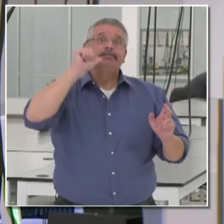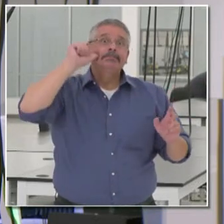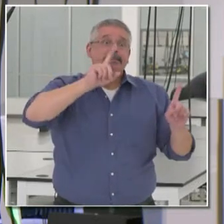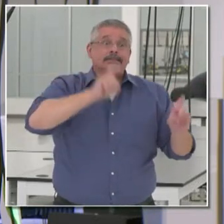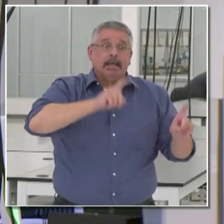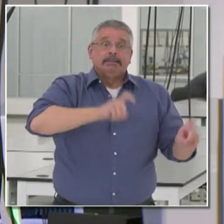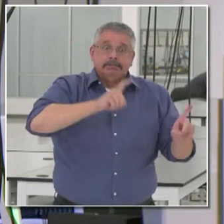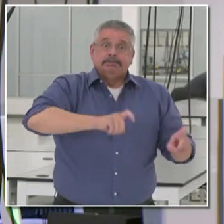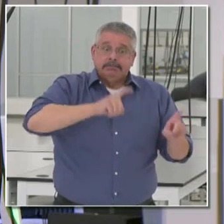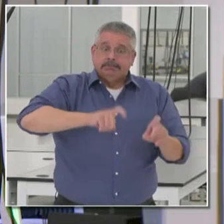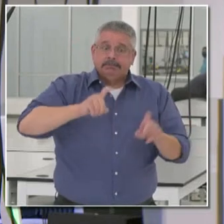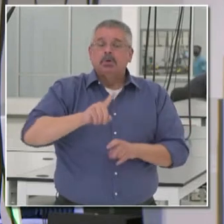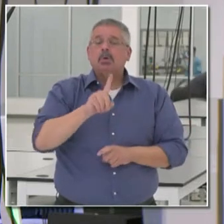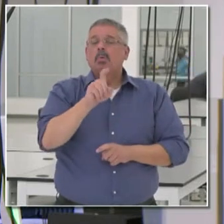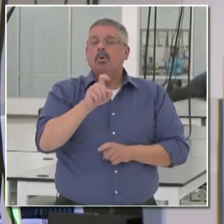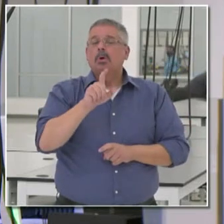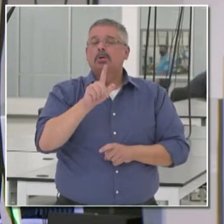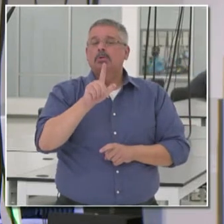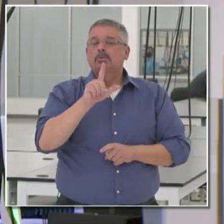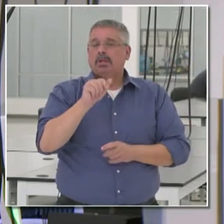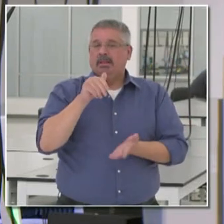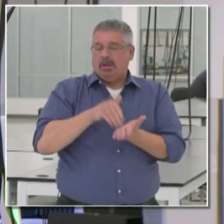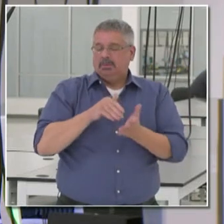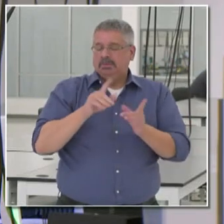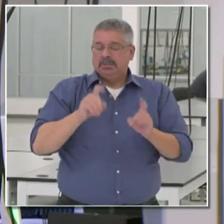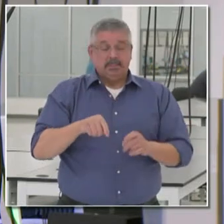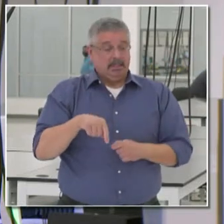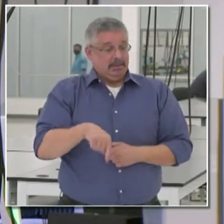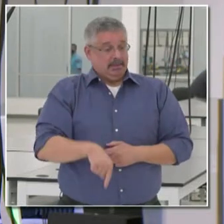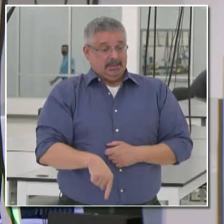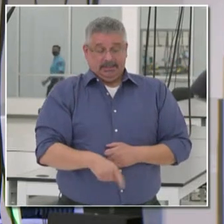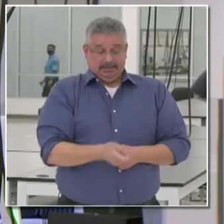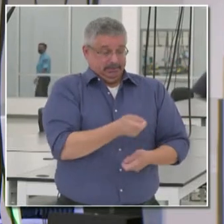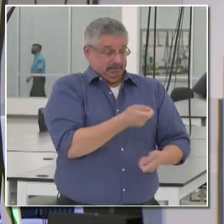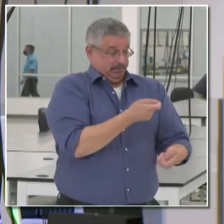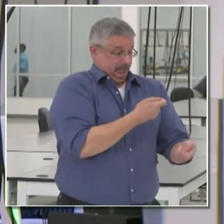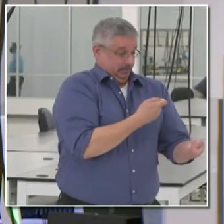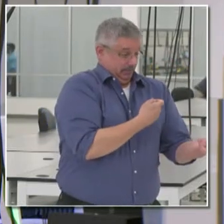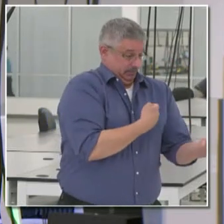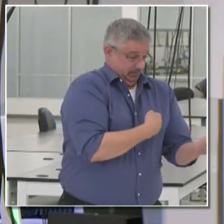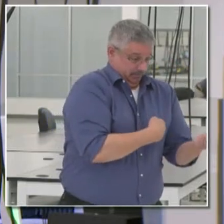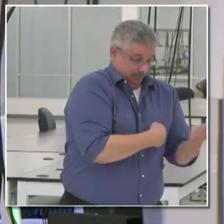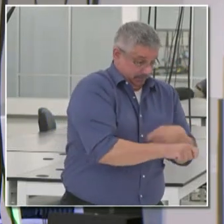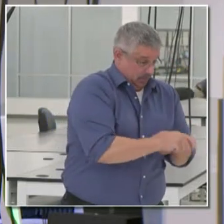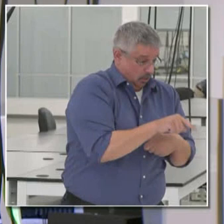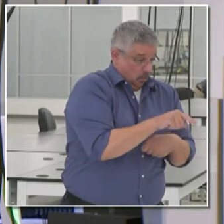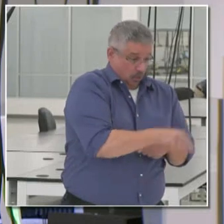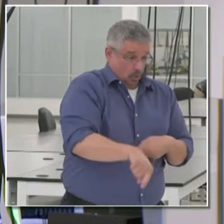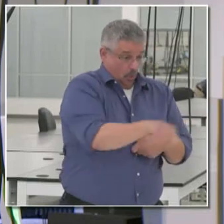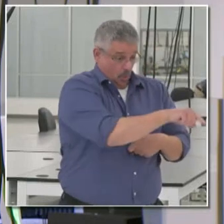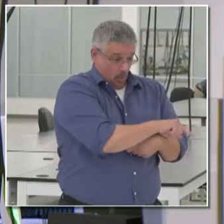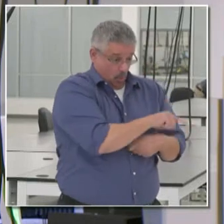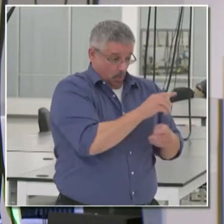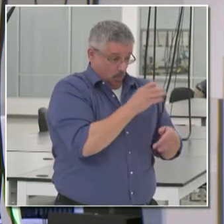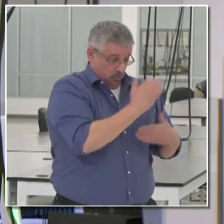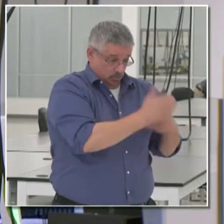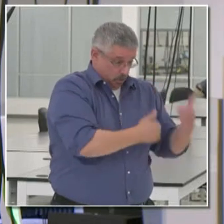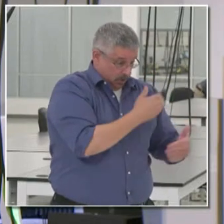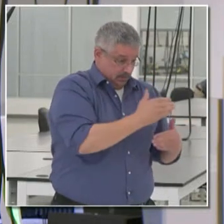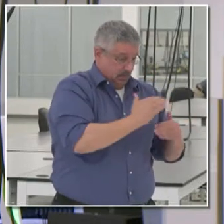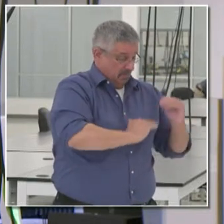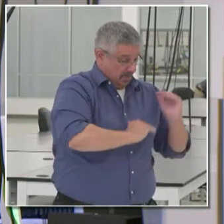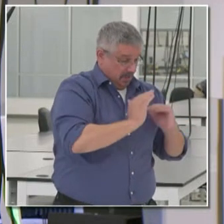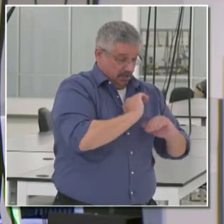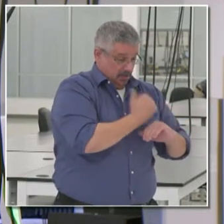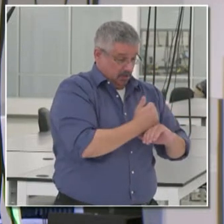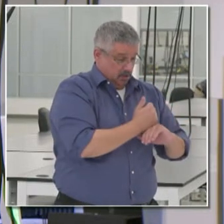estado menos de 121 mil pruebas esto no sustituye esa capacidad existente y estos